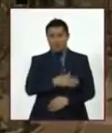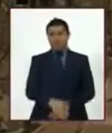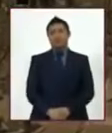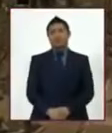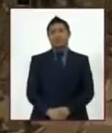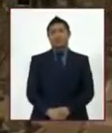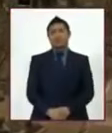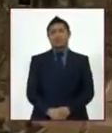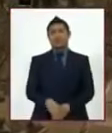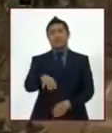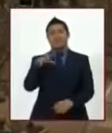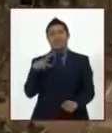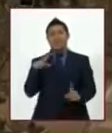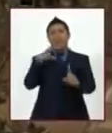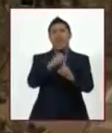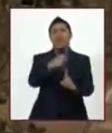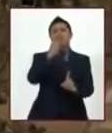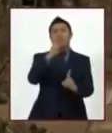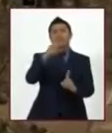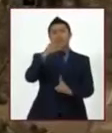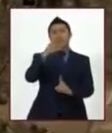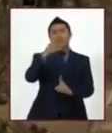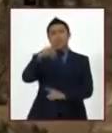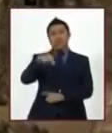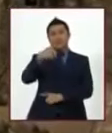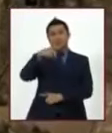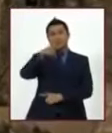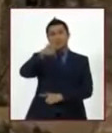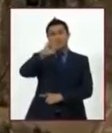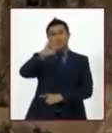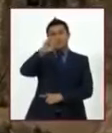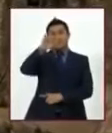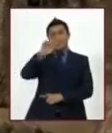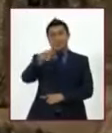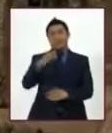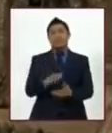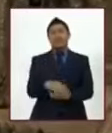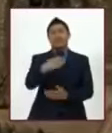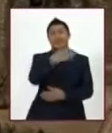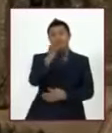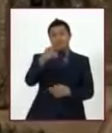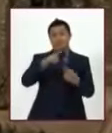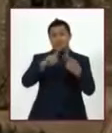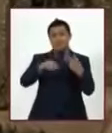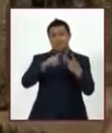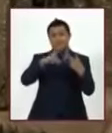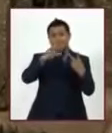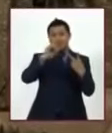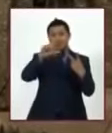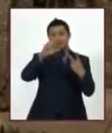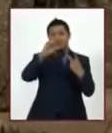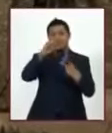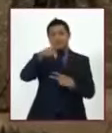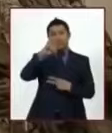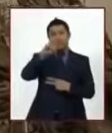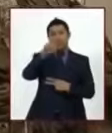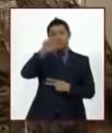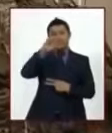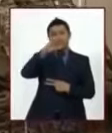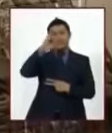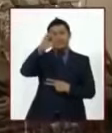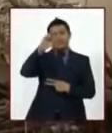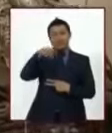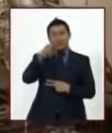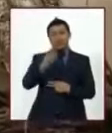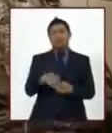La conquista y la colonización no solo implementaron en la Nueva España la religión y la reorganización política y social,